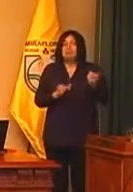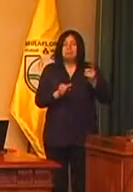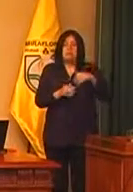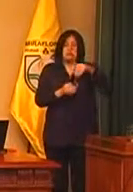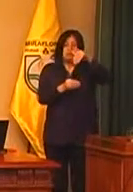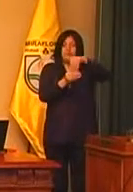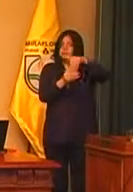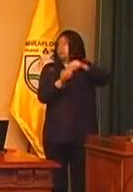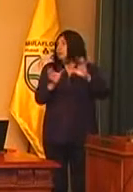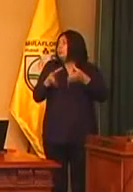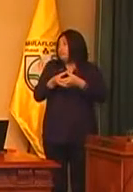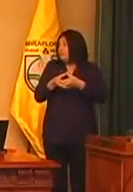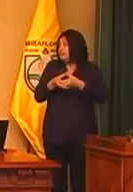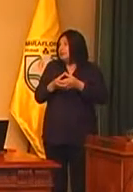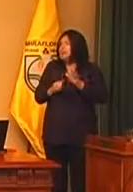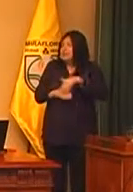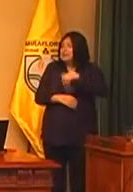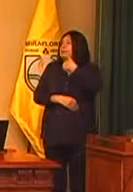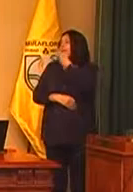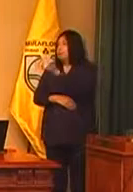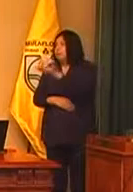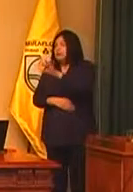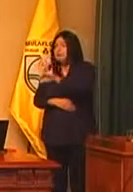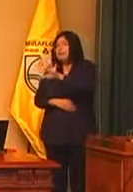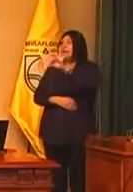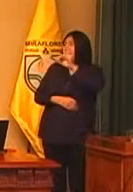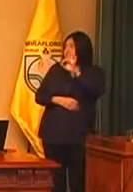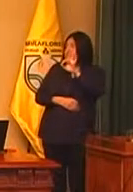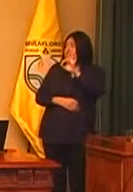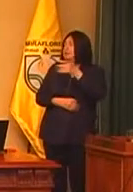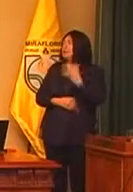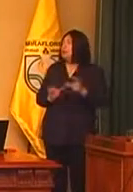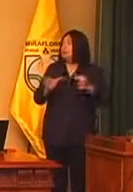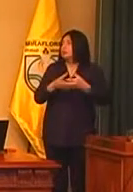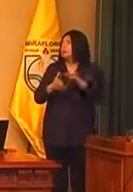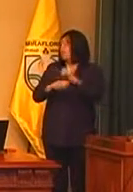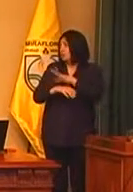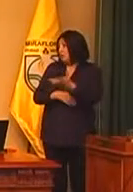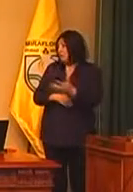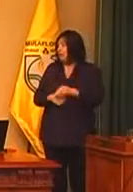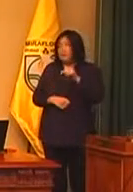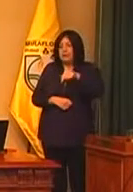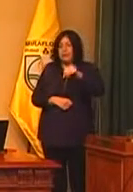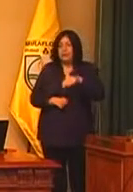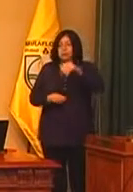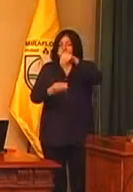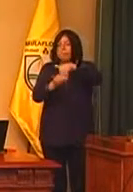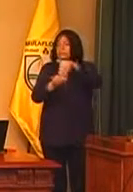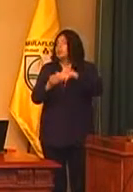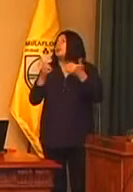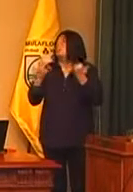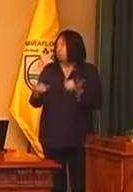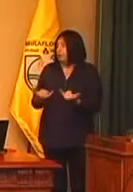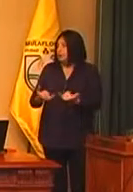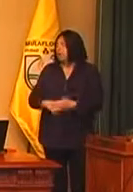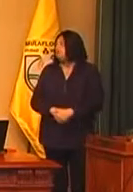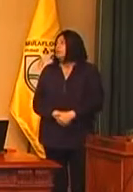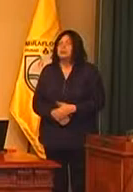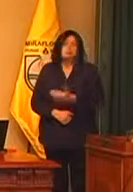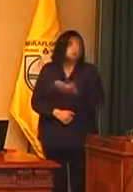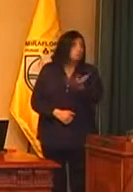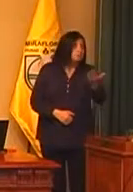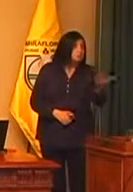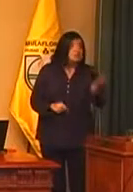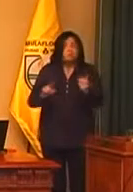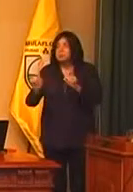comité electoral para después elegir a los consejeros. Eso es lo que vamos a votar en estos momentos. No sé si hay